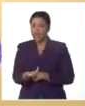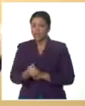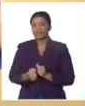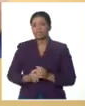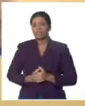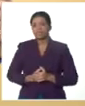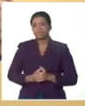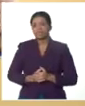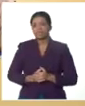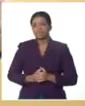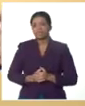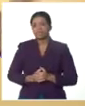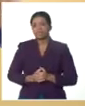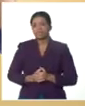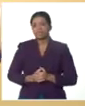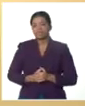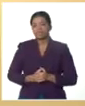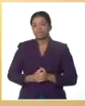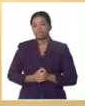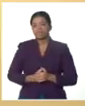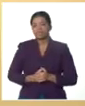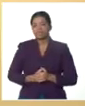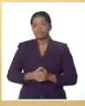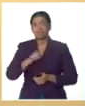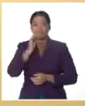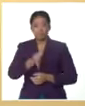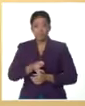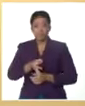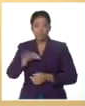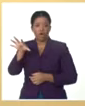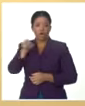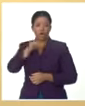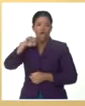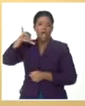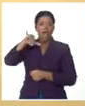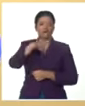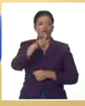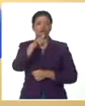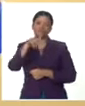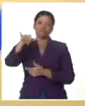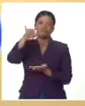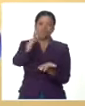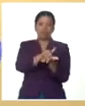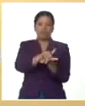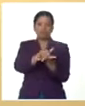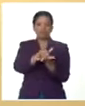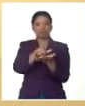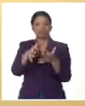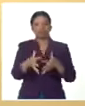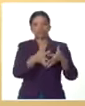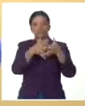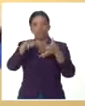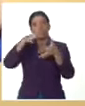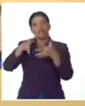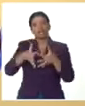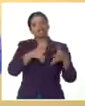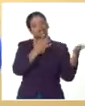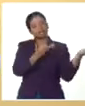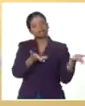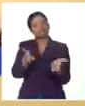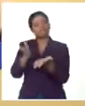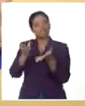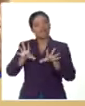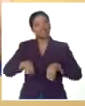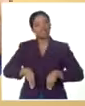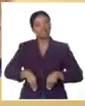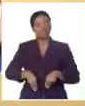y que cometió un acto de piratería aérea al llevarse el AN-2 de Cuba. Ese tipo de decisión constituye también